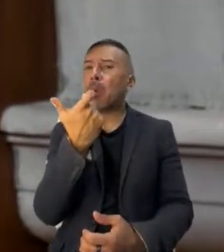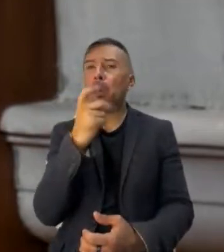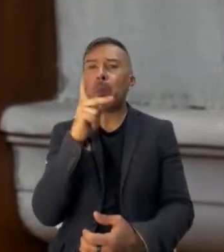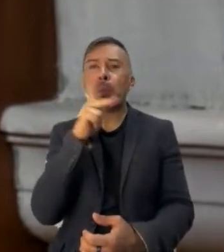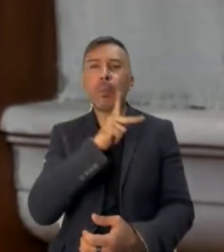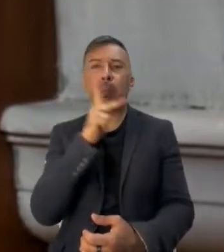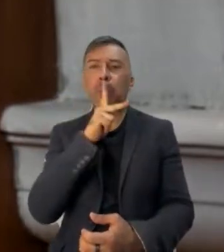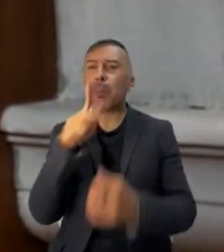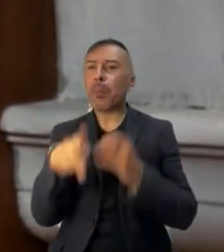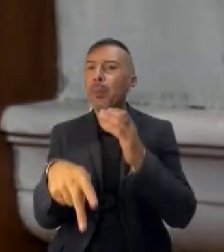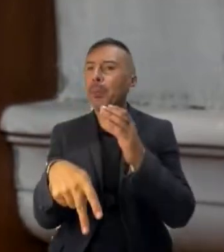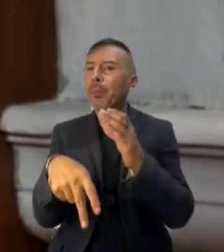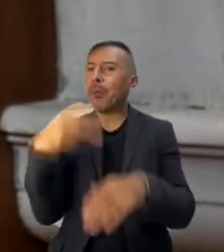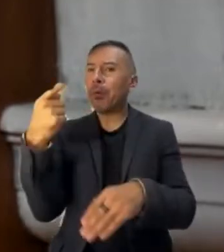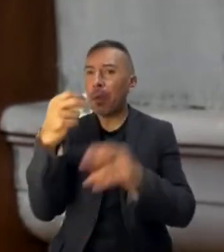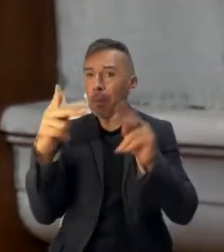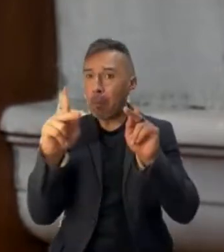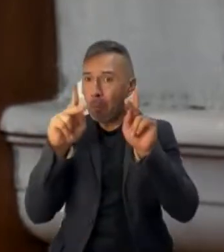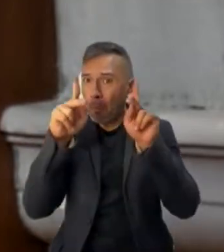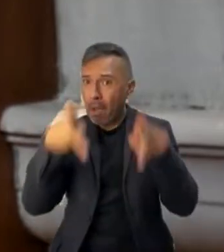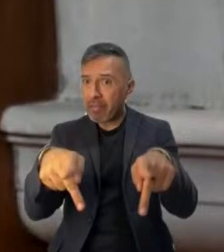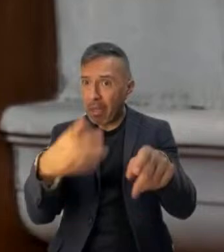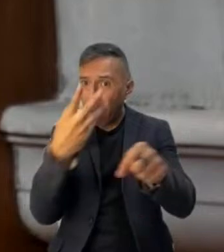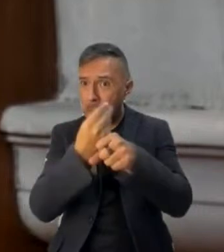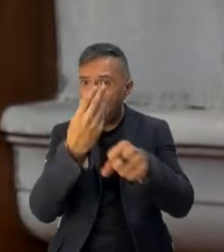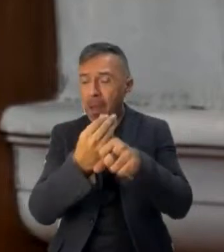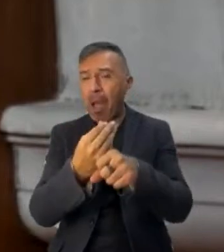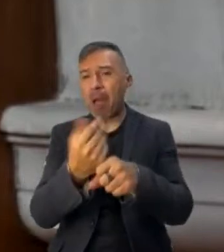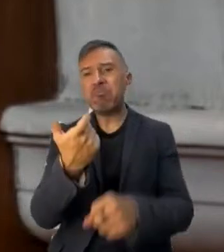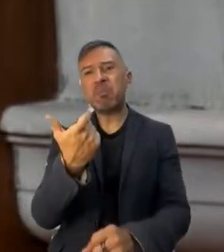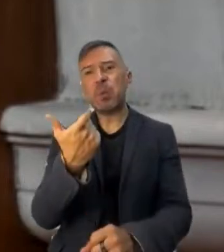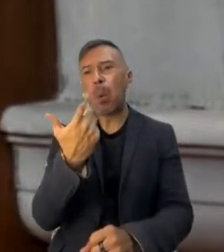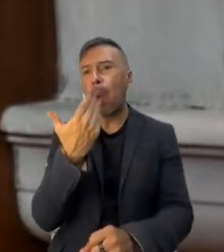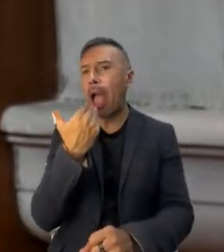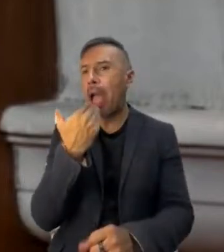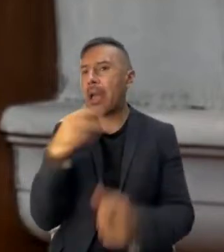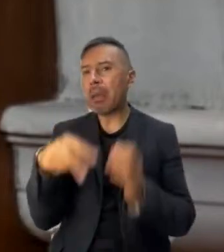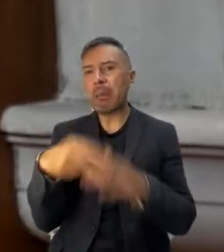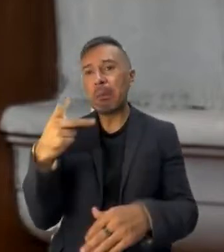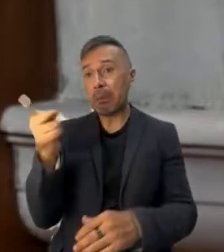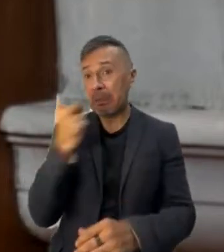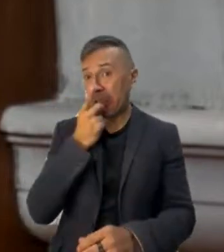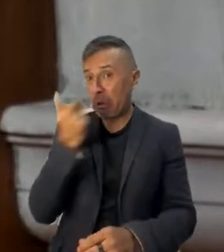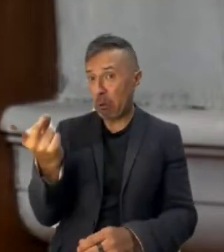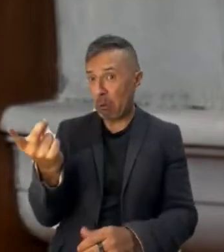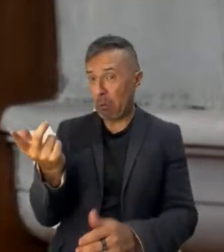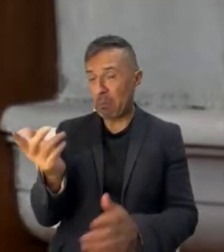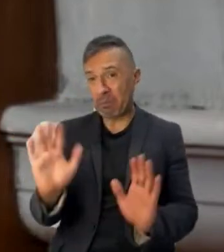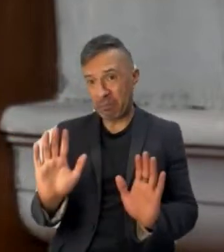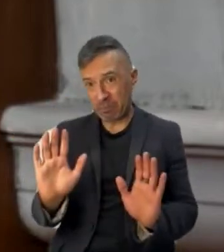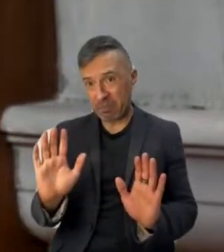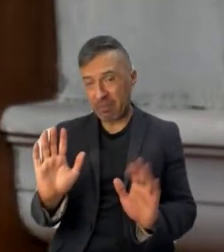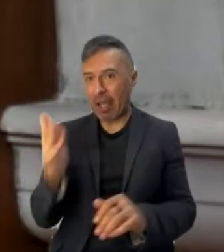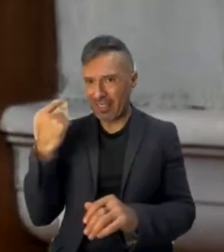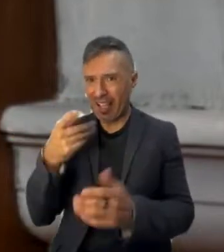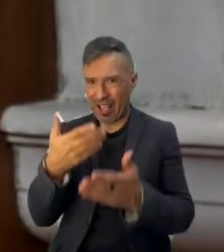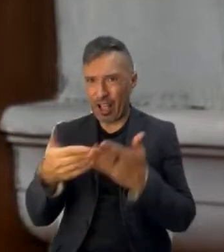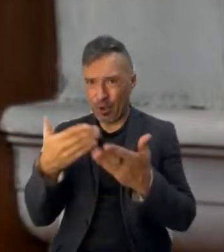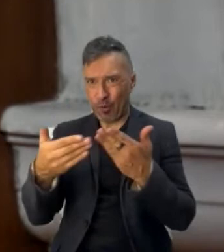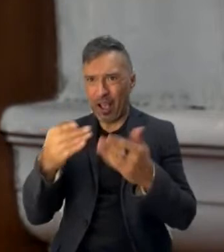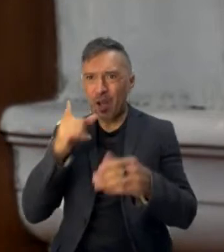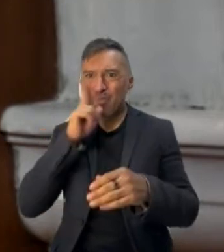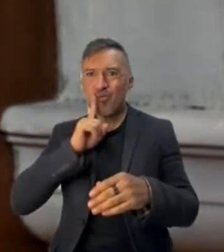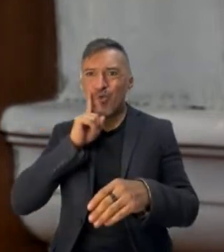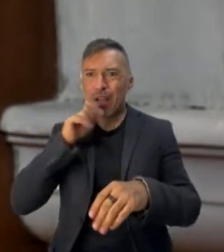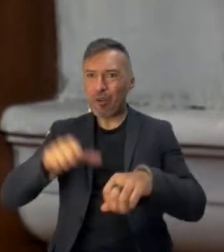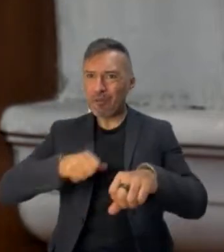puente. Y esperemos, esperemos, porque así ya se le planteó a la actual gobernadora, esperemos que la